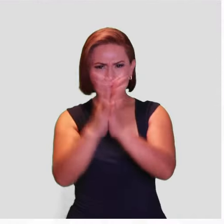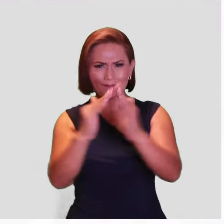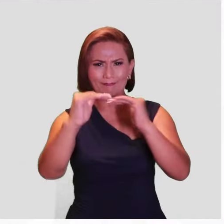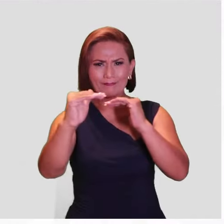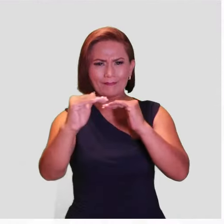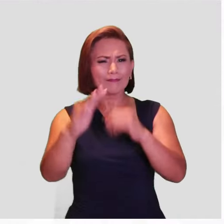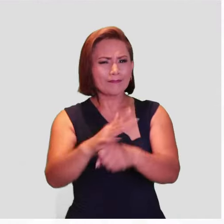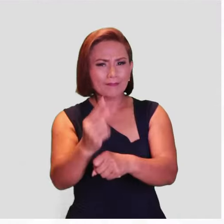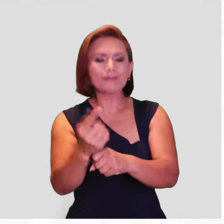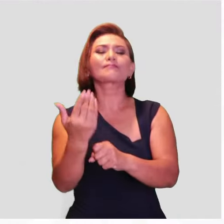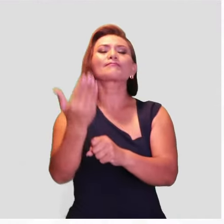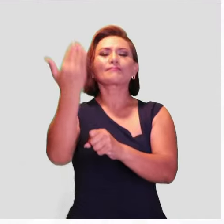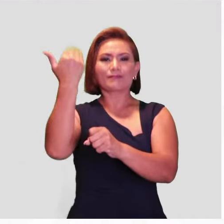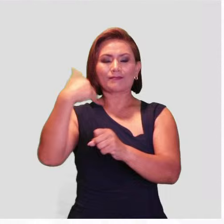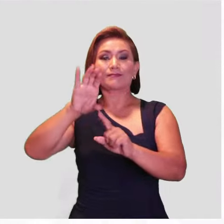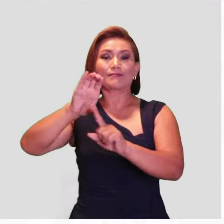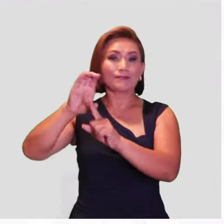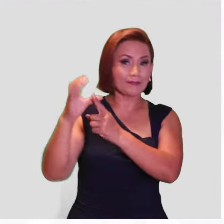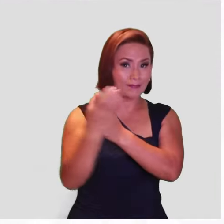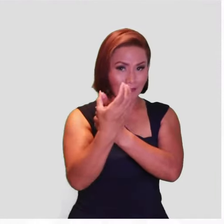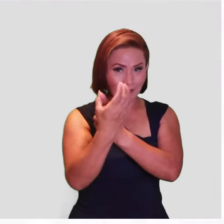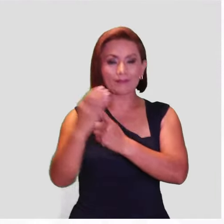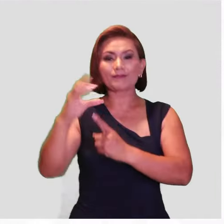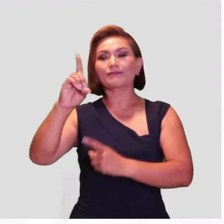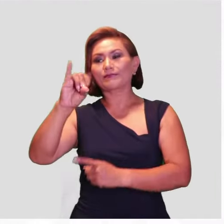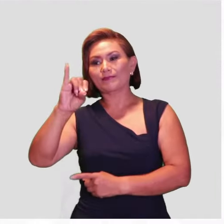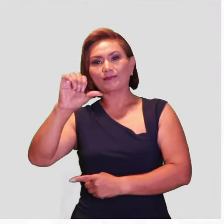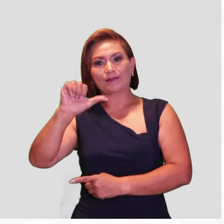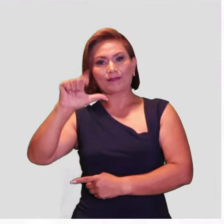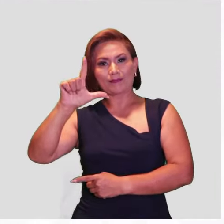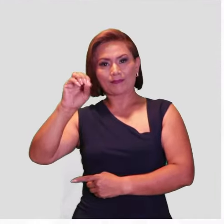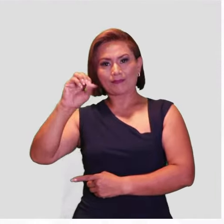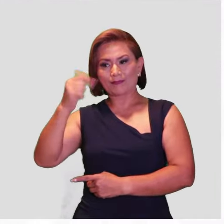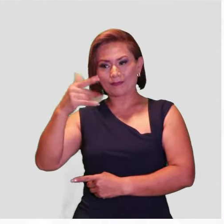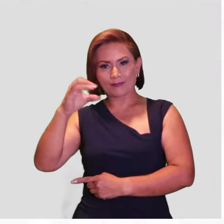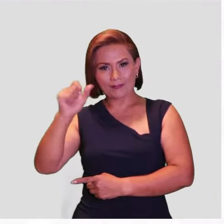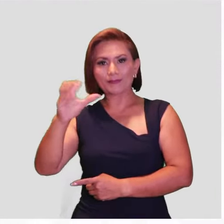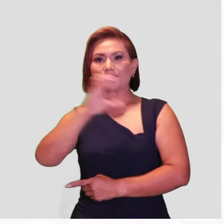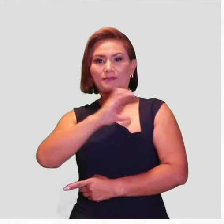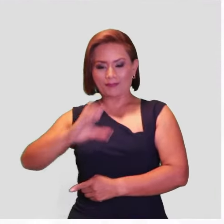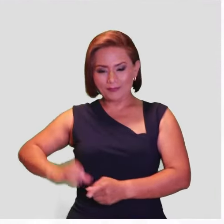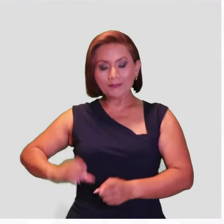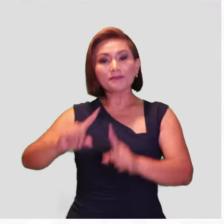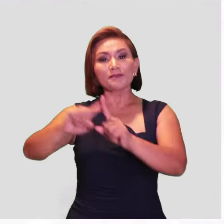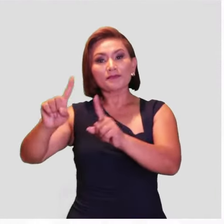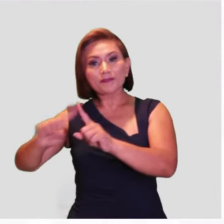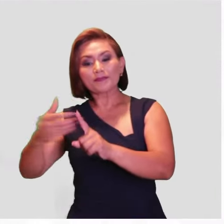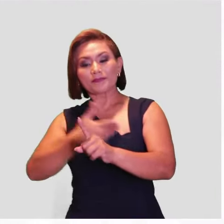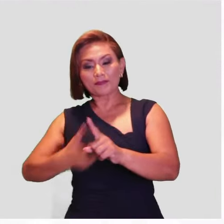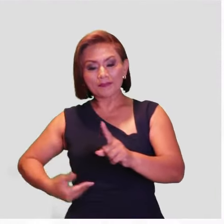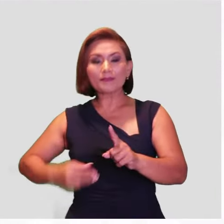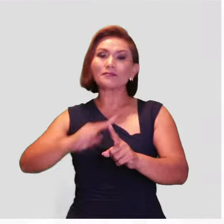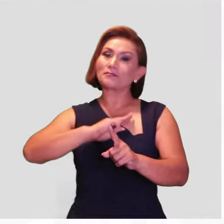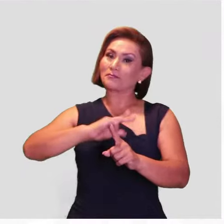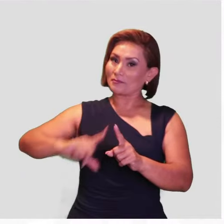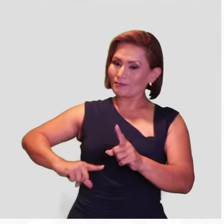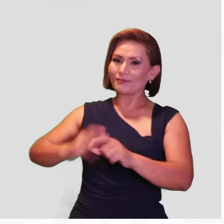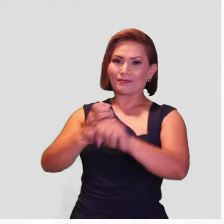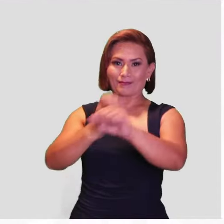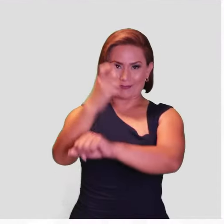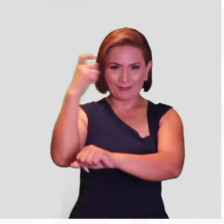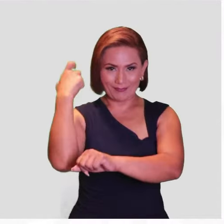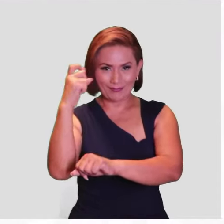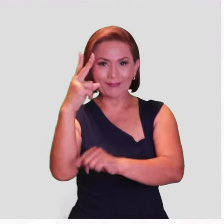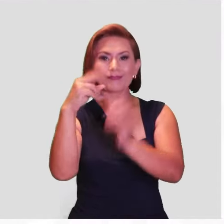directrices aprobadas por la Comisión Transitoria de Diálogos entre las candidaturas a la presidencia municipal del Estado de